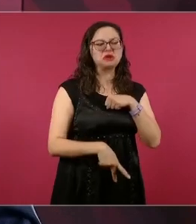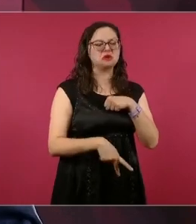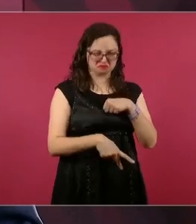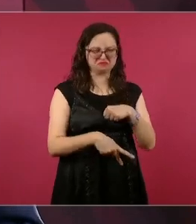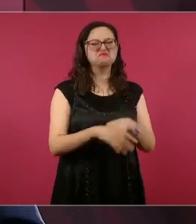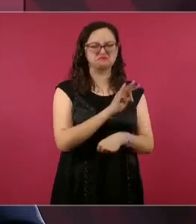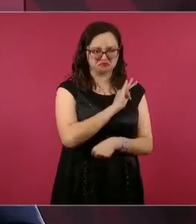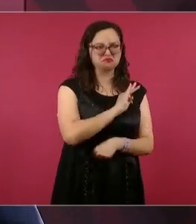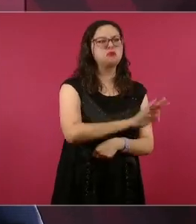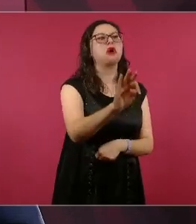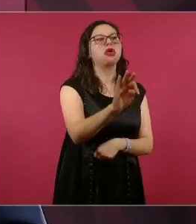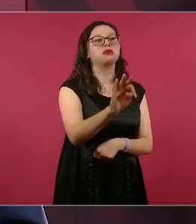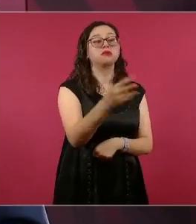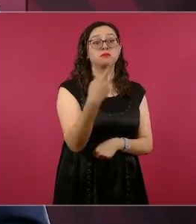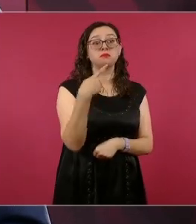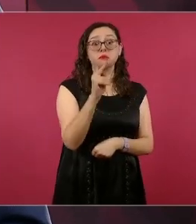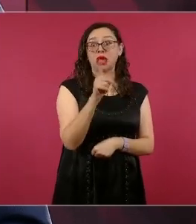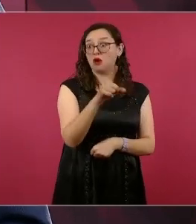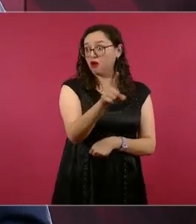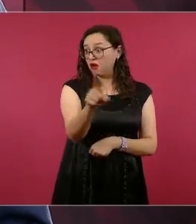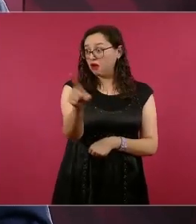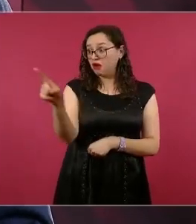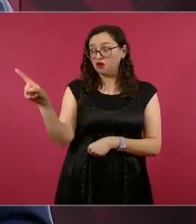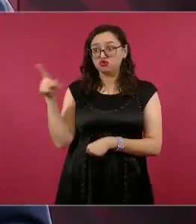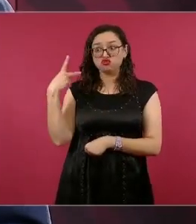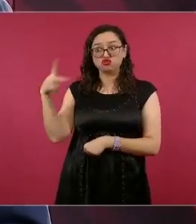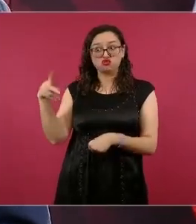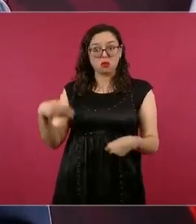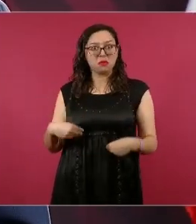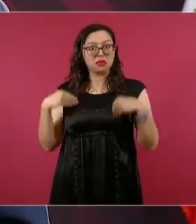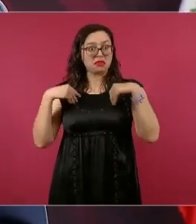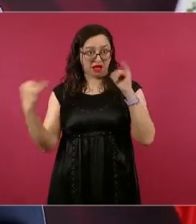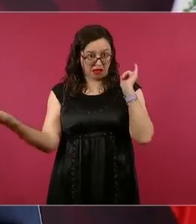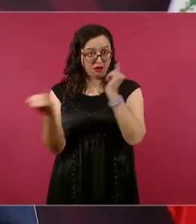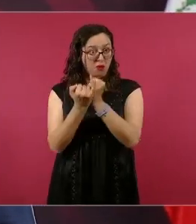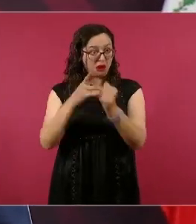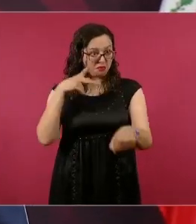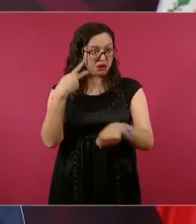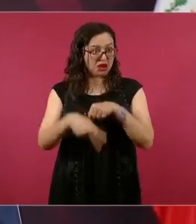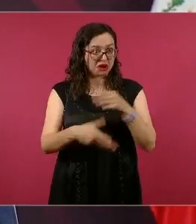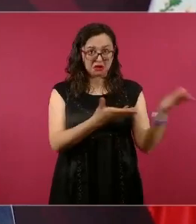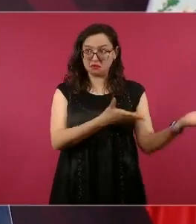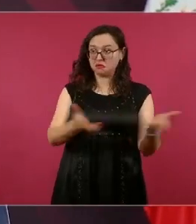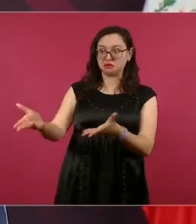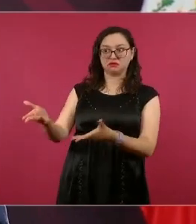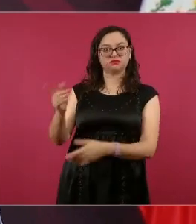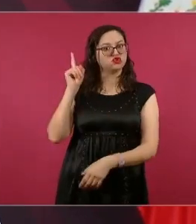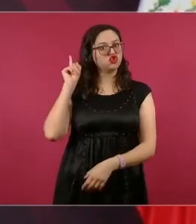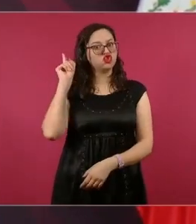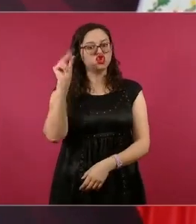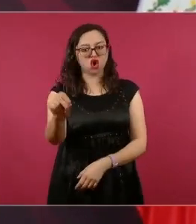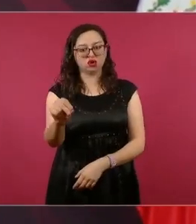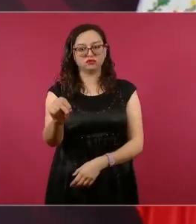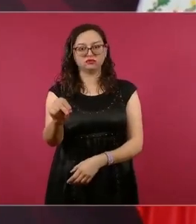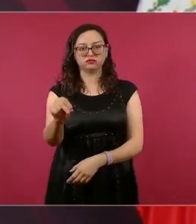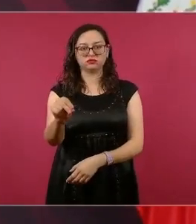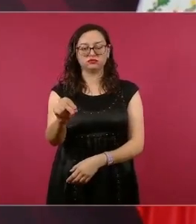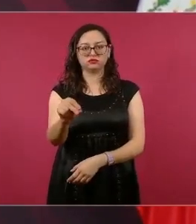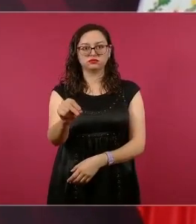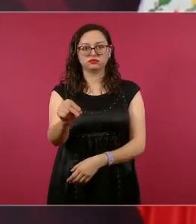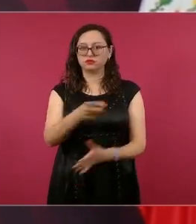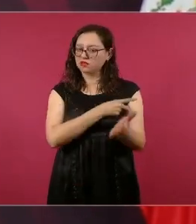pero no tiene el derecho de poner en riesgo la vida de los demás. Ese es un buen dirigente.